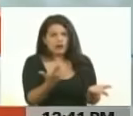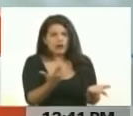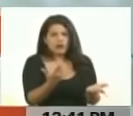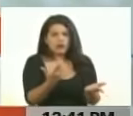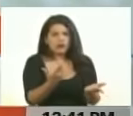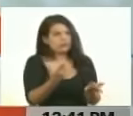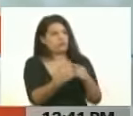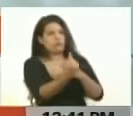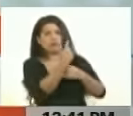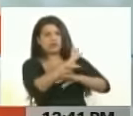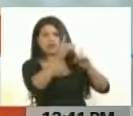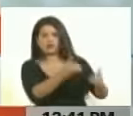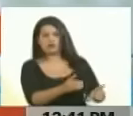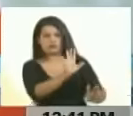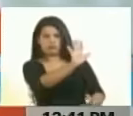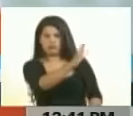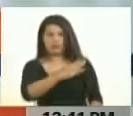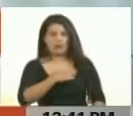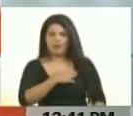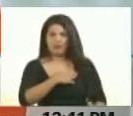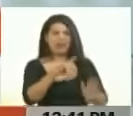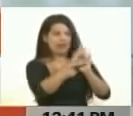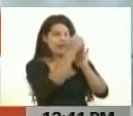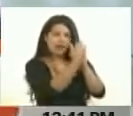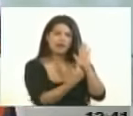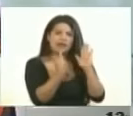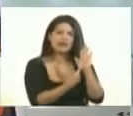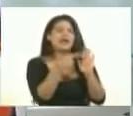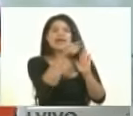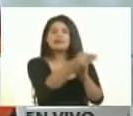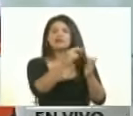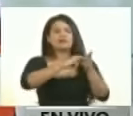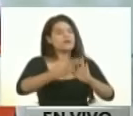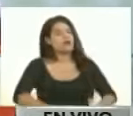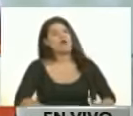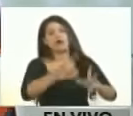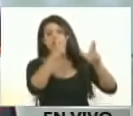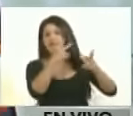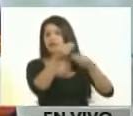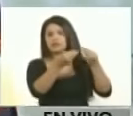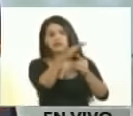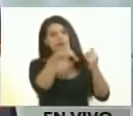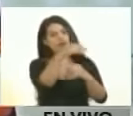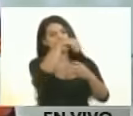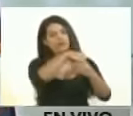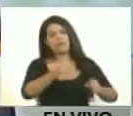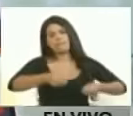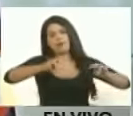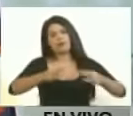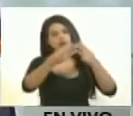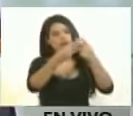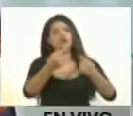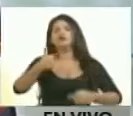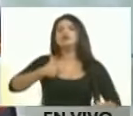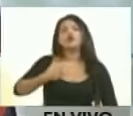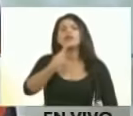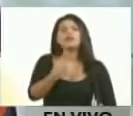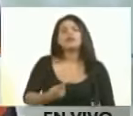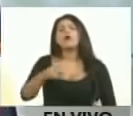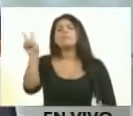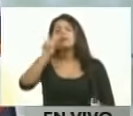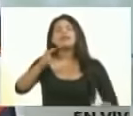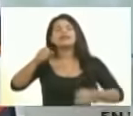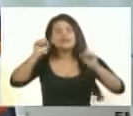Es una barbaridad lo que han hecho en el Mercosur. Y por eso Venezuela siempre ha dicho, seguimos en la presidencia legítima del